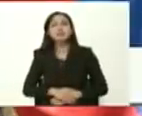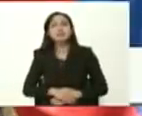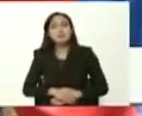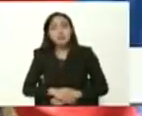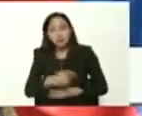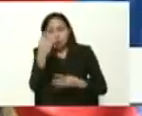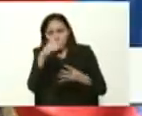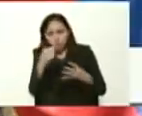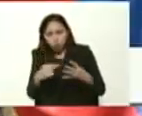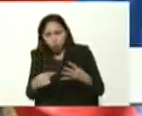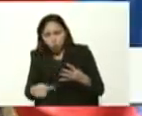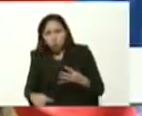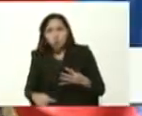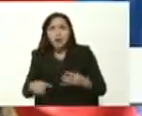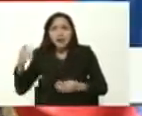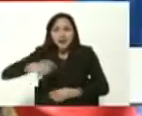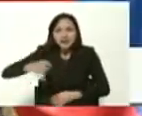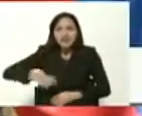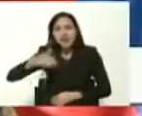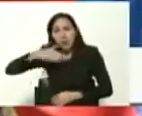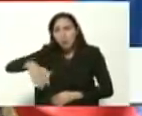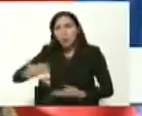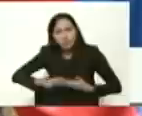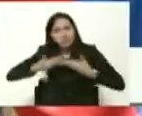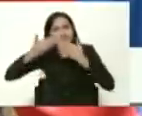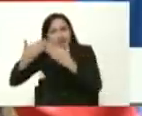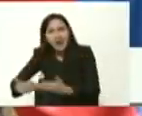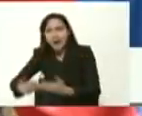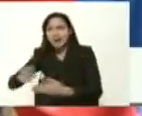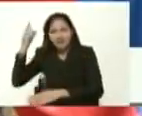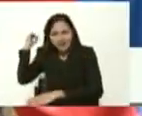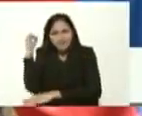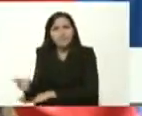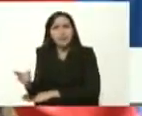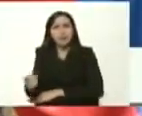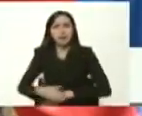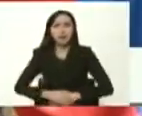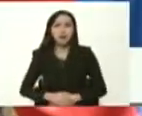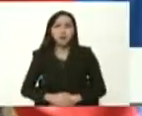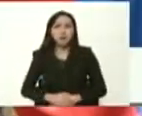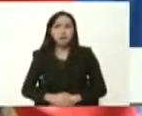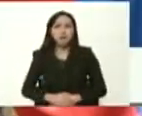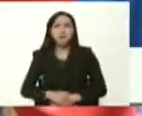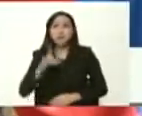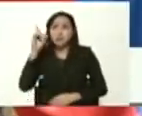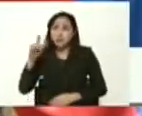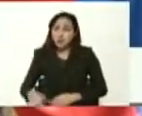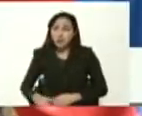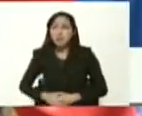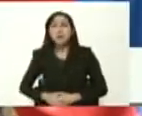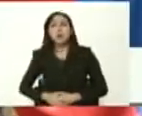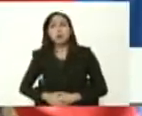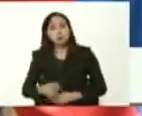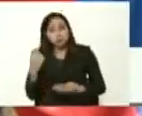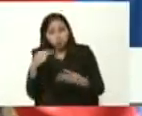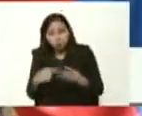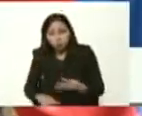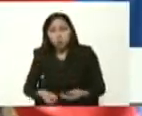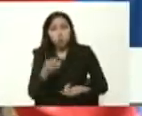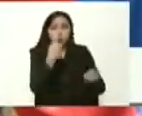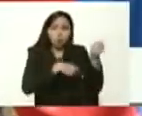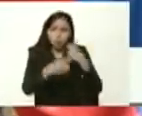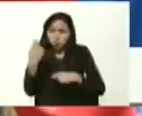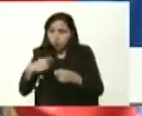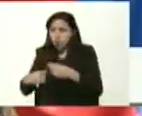de productos de primera necesidad para nuestro pueblo y a la vez producir ganancias lícitas para